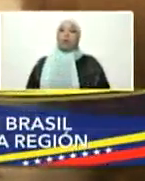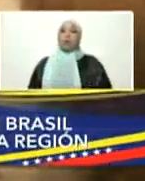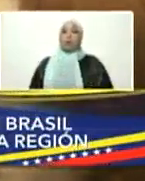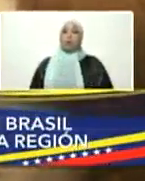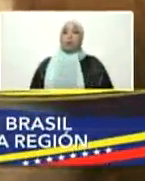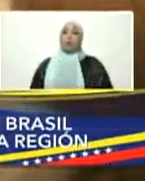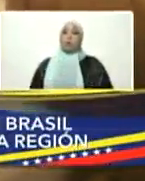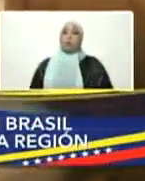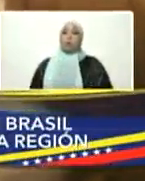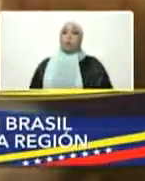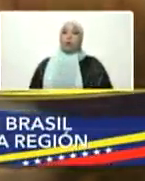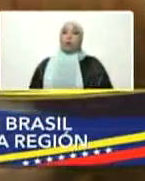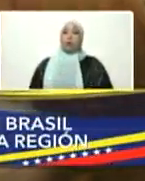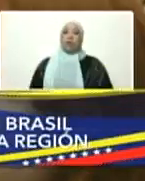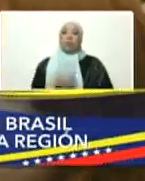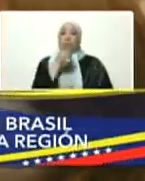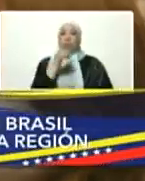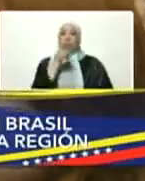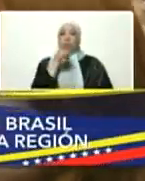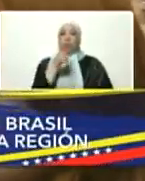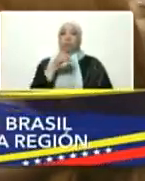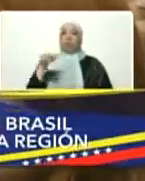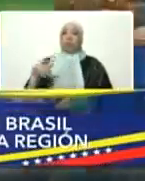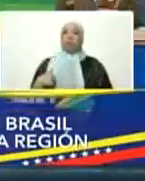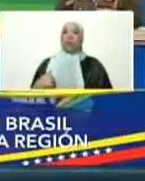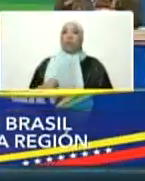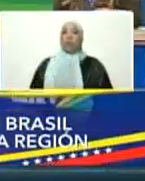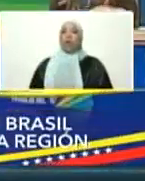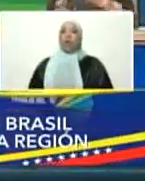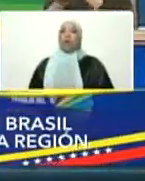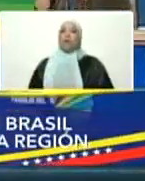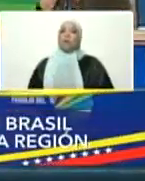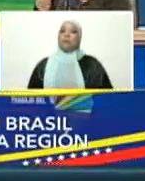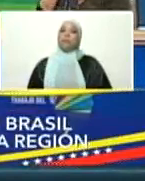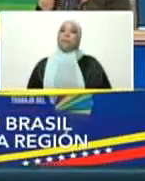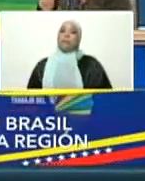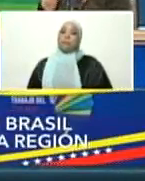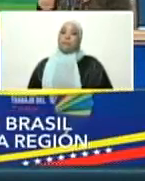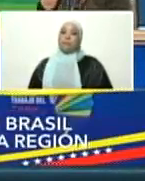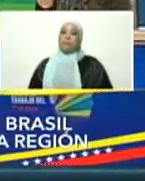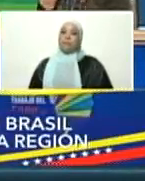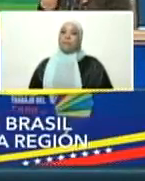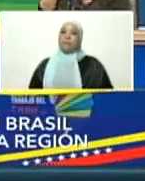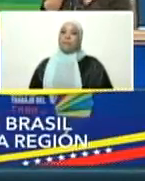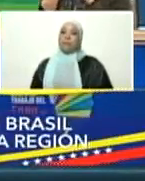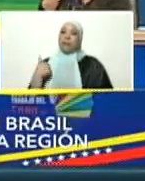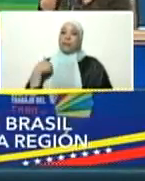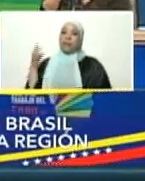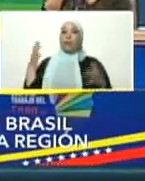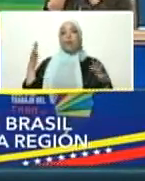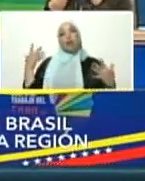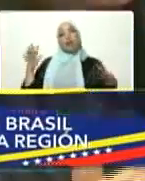Es un gran punto, Cilia, mi esposa Cilia Flores, no la había saludado. Cilita.